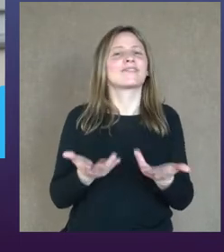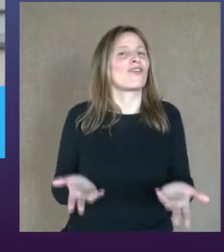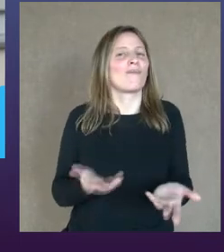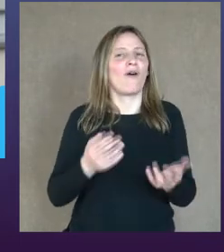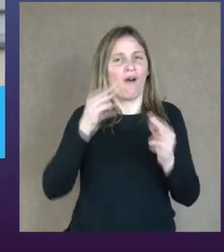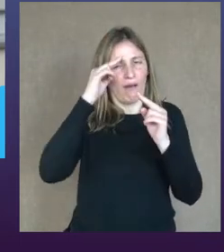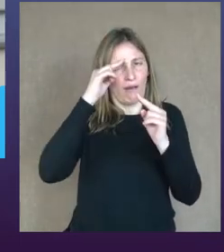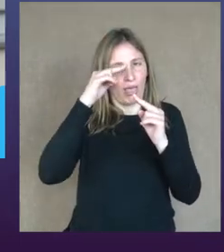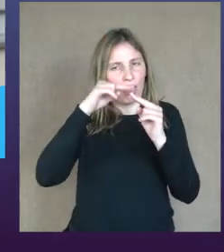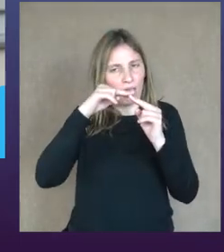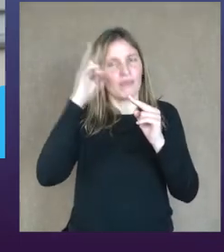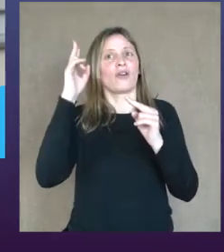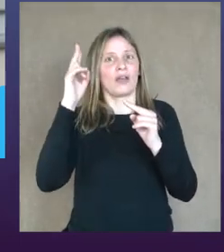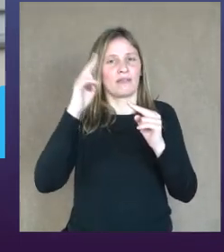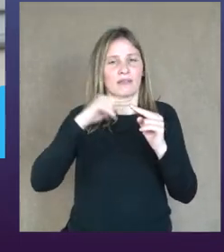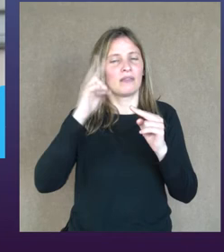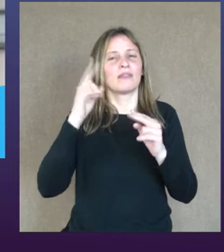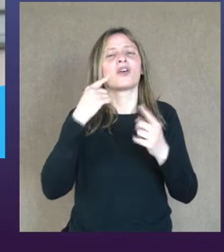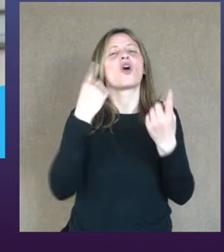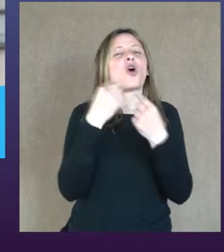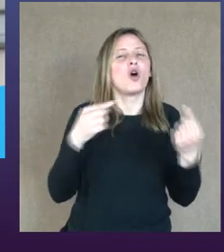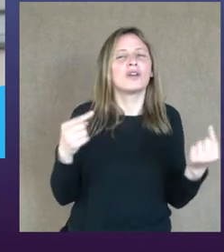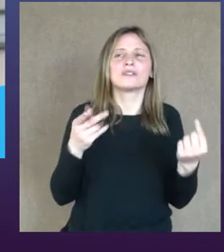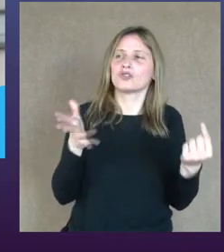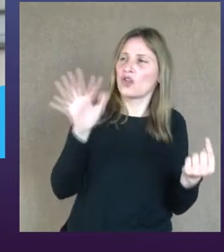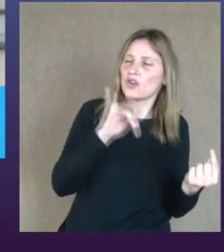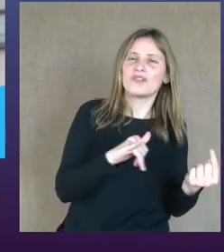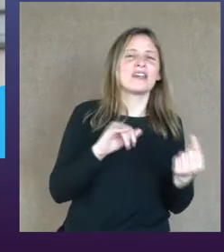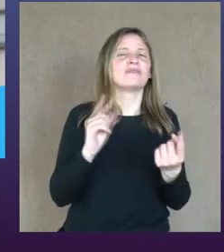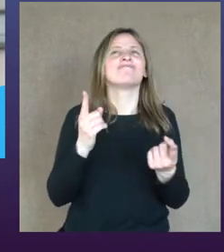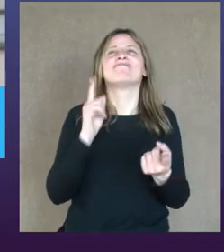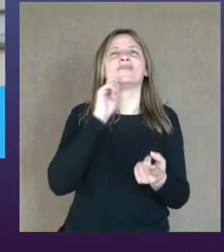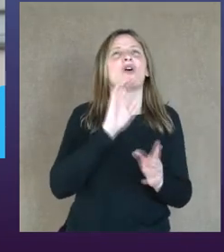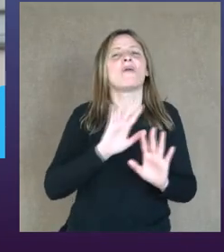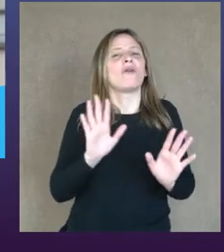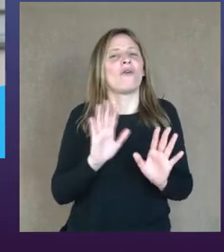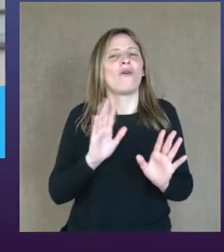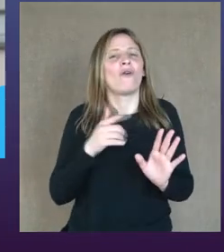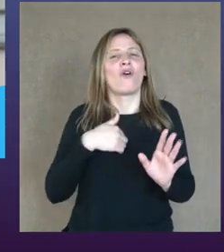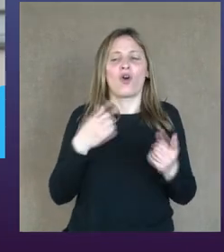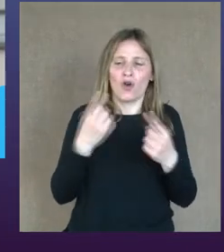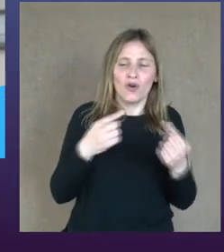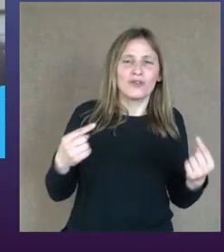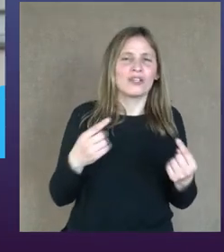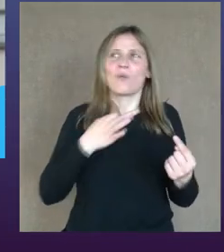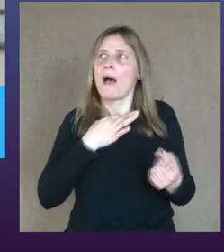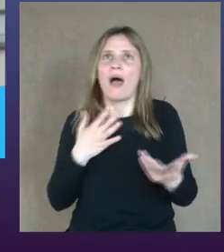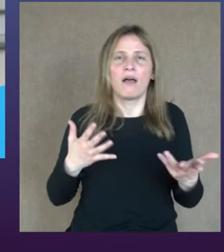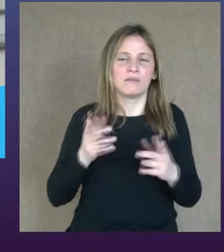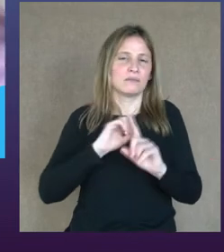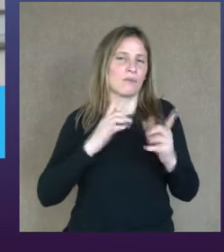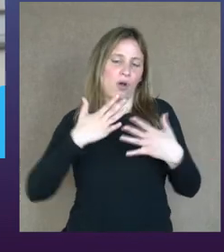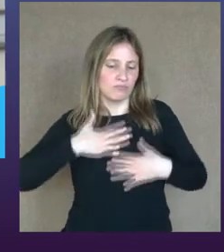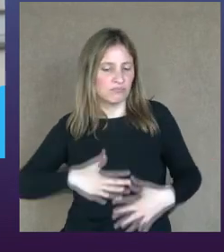desconectando, necesito desconectarme de todas las cosas cotidianas, tampoco, no me dejo cosas para hacer, también trato de